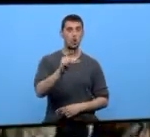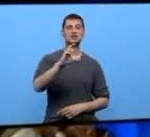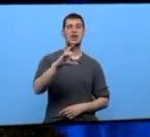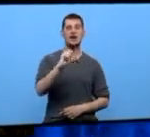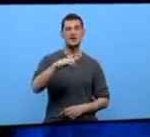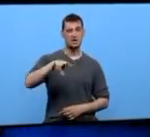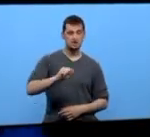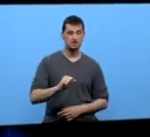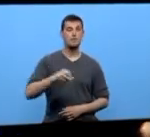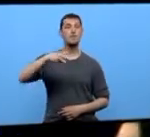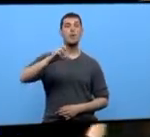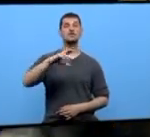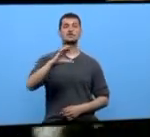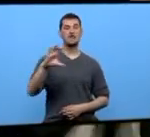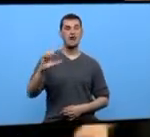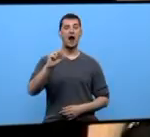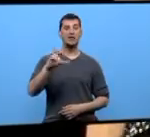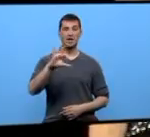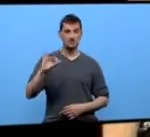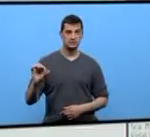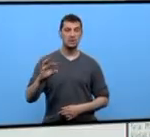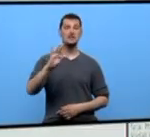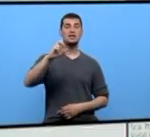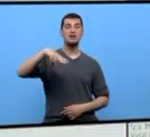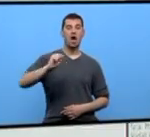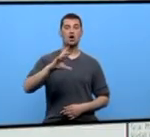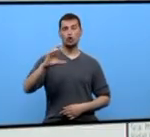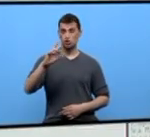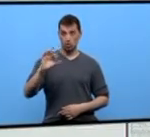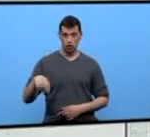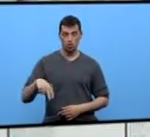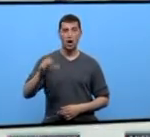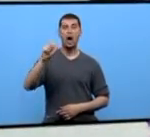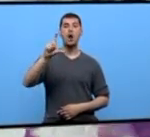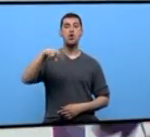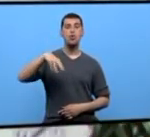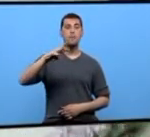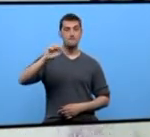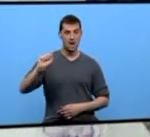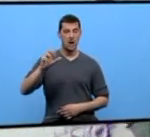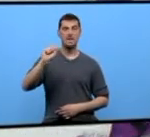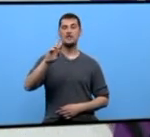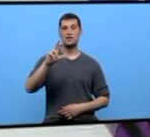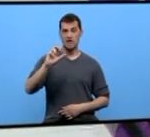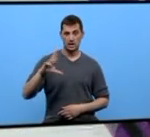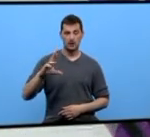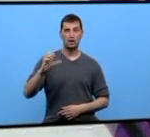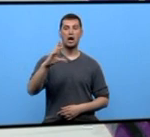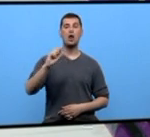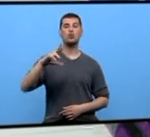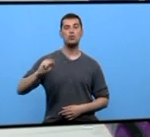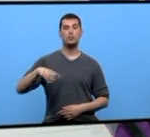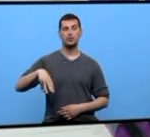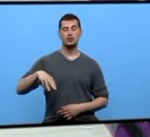López, Monse Arias, Impe, Tina Cortón, René Velasco e Aluma, tamén en Atelier, Calagrup, Eduardo